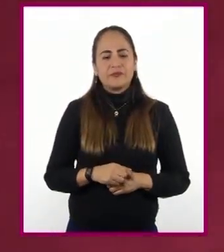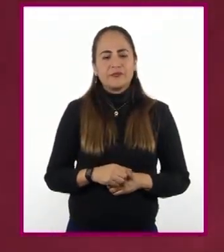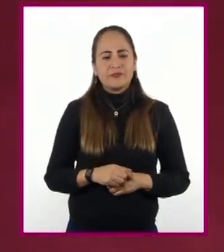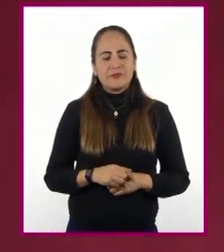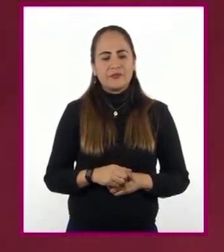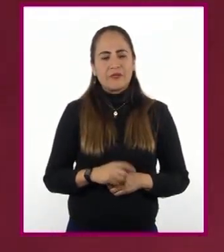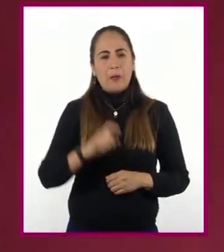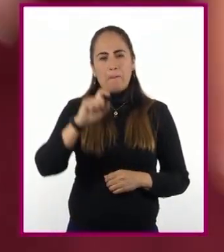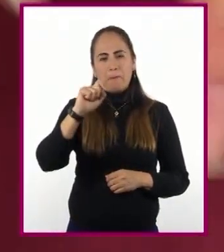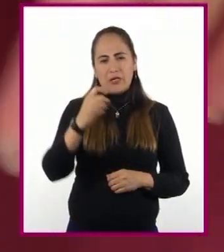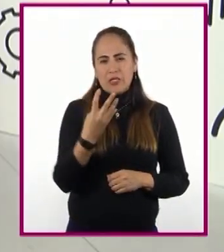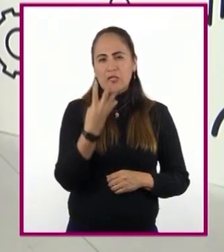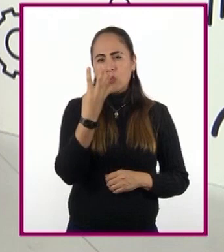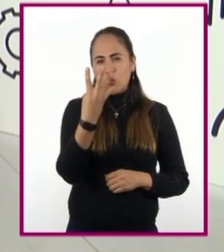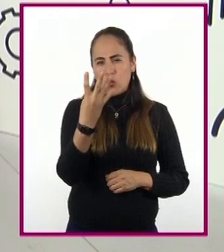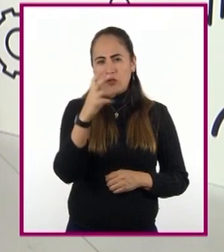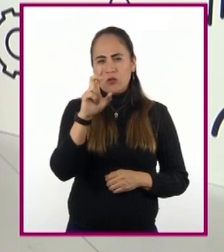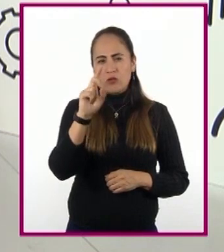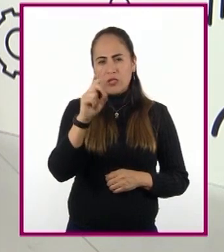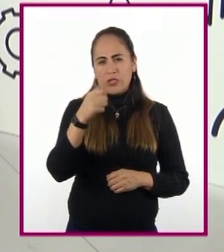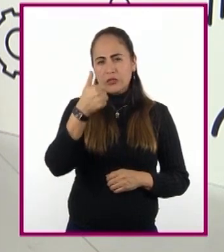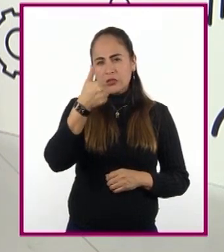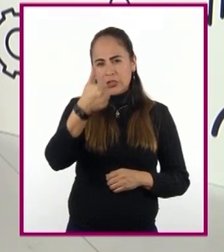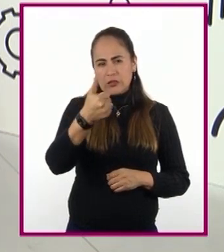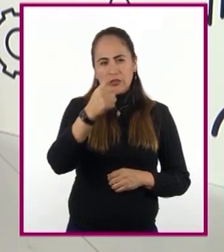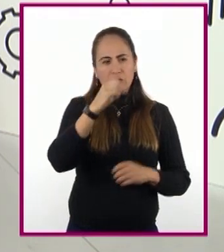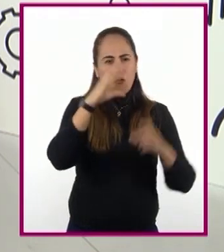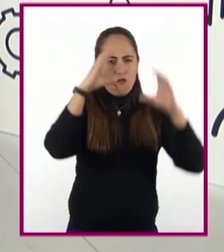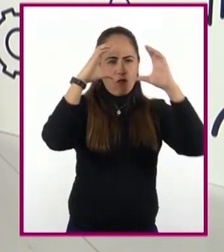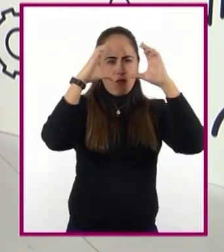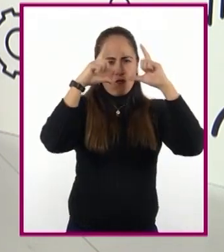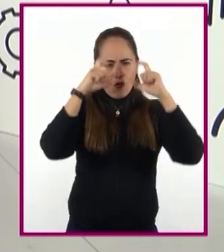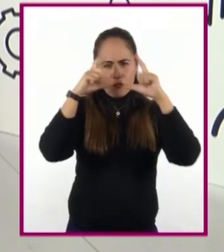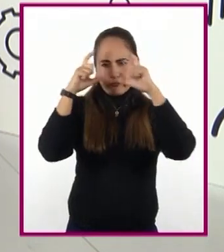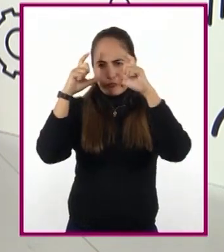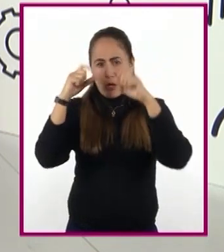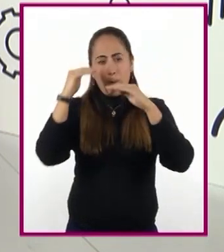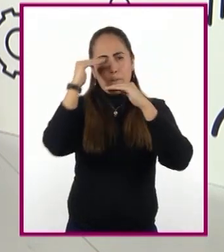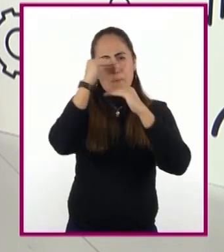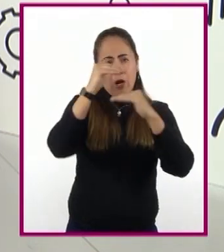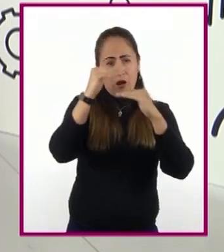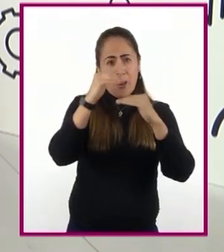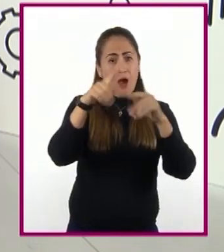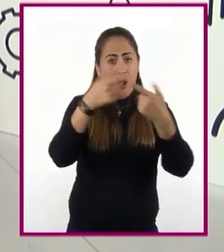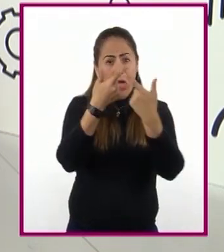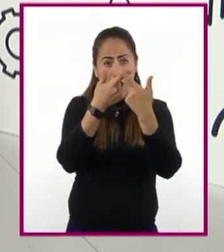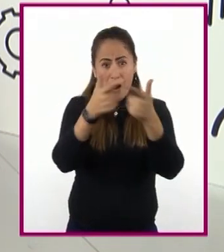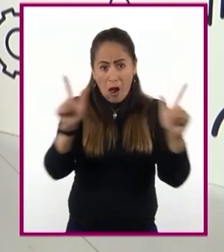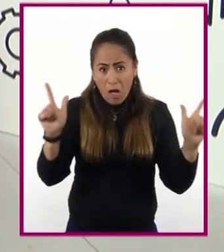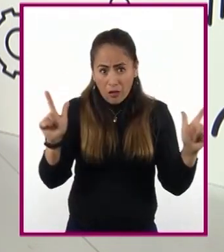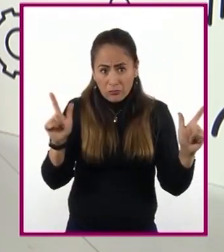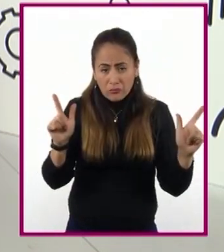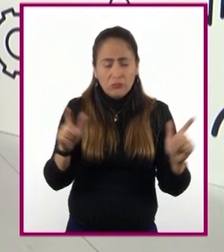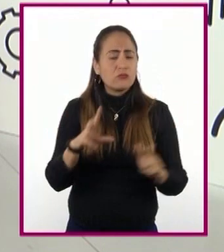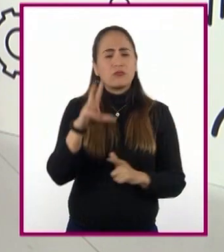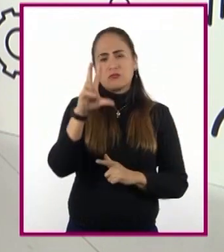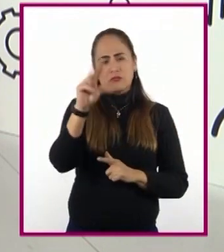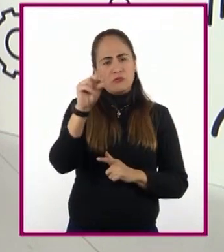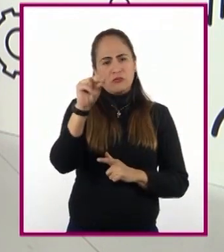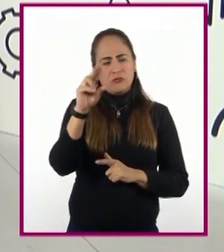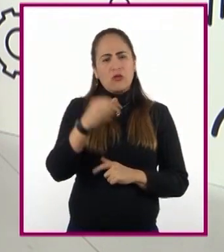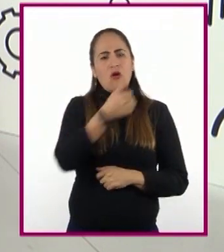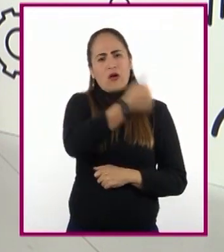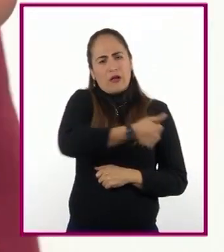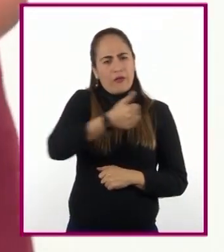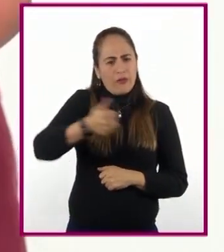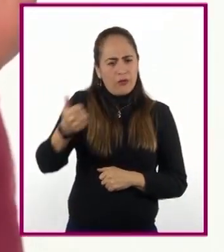de 24 o 36 tomas. Estaba limitado, no podías tomar tantas fotos como quisieras. Cada una de ellas, por